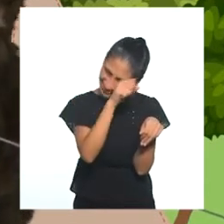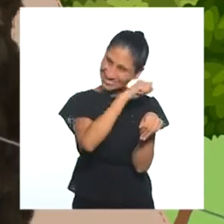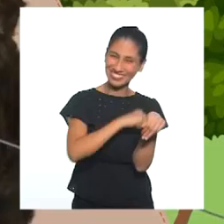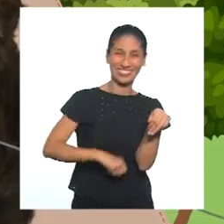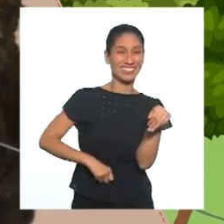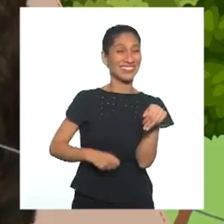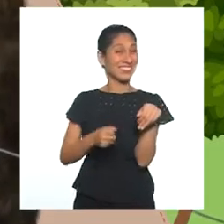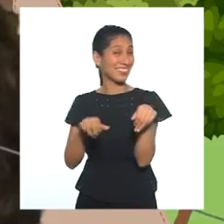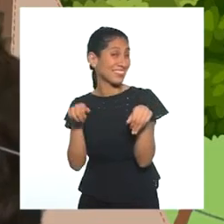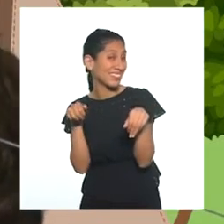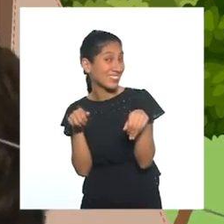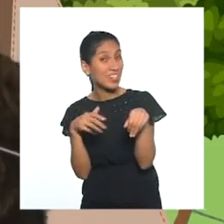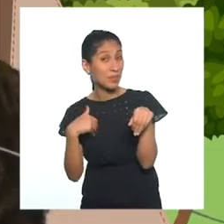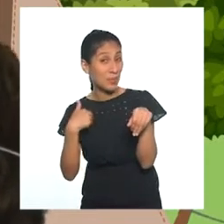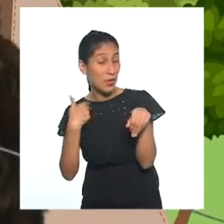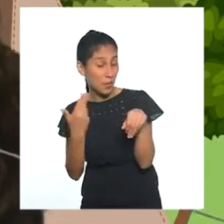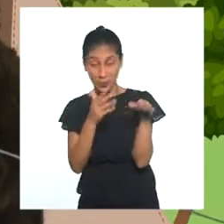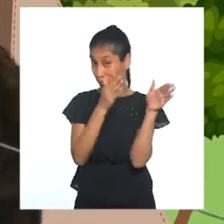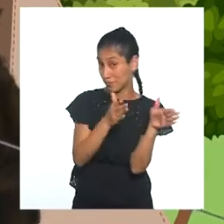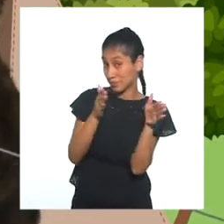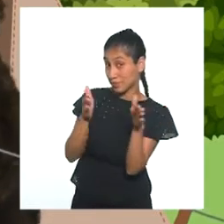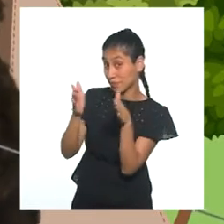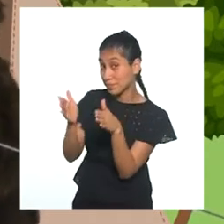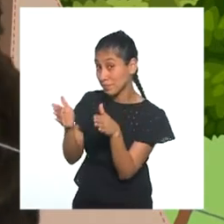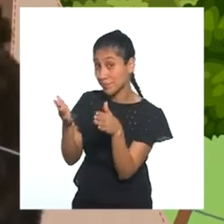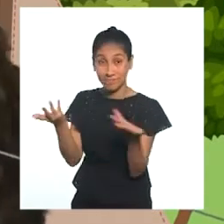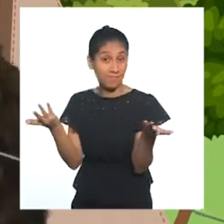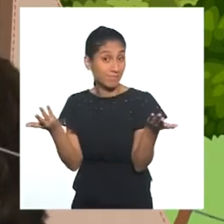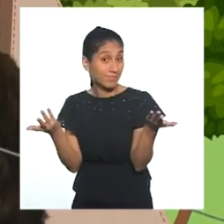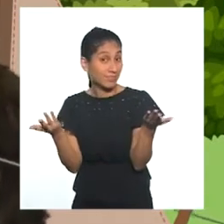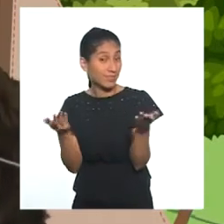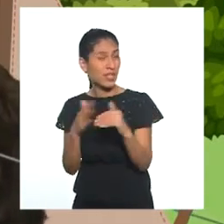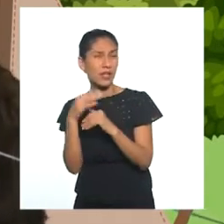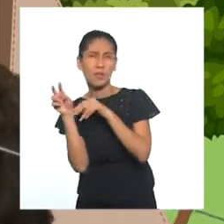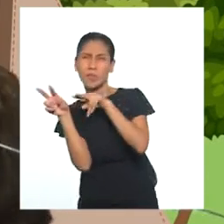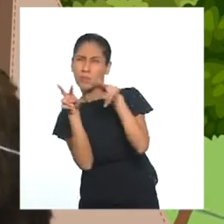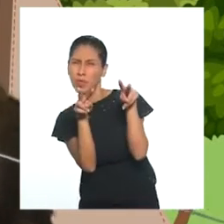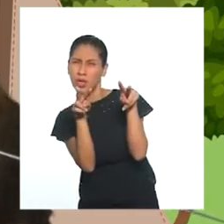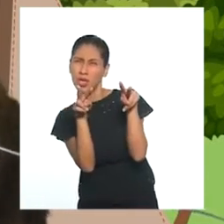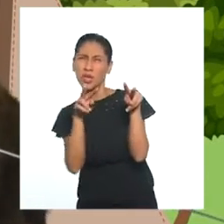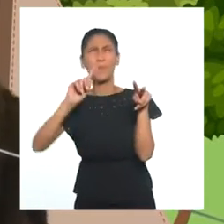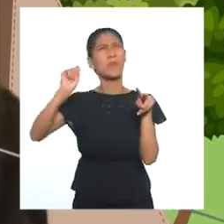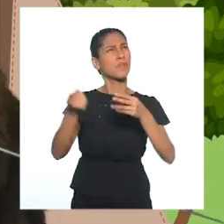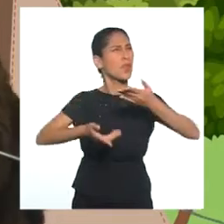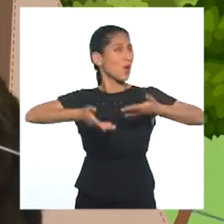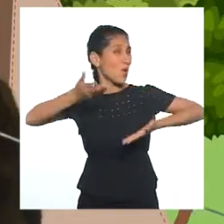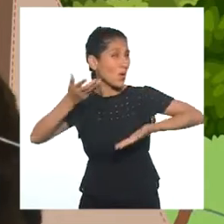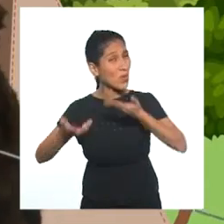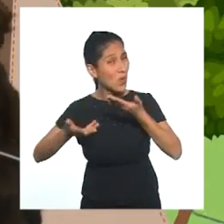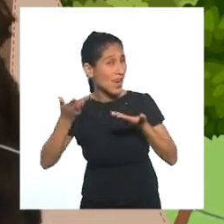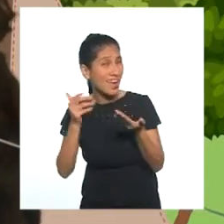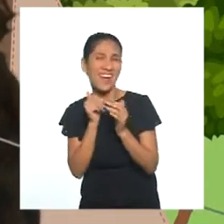¡Claro! Podemos organizarnos y ver cuál hacemos primero.